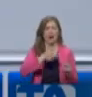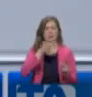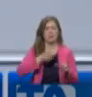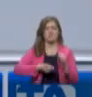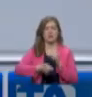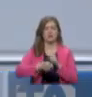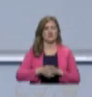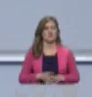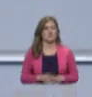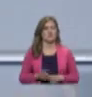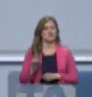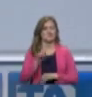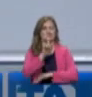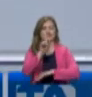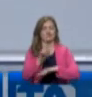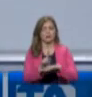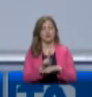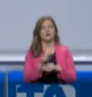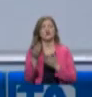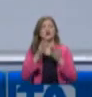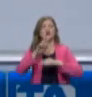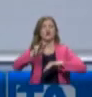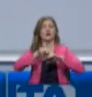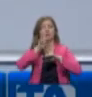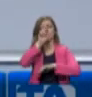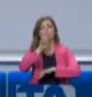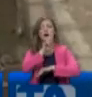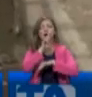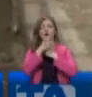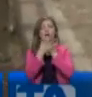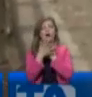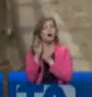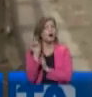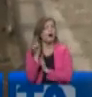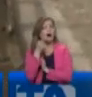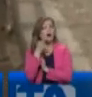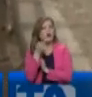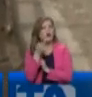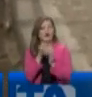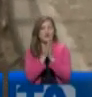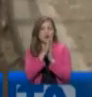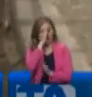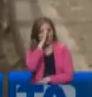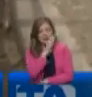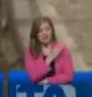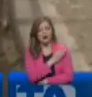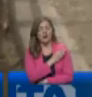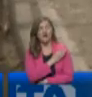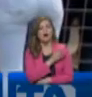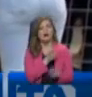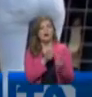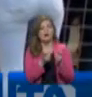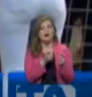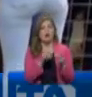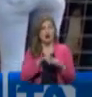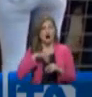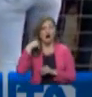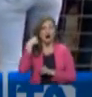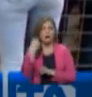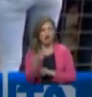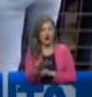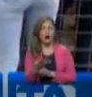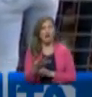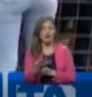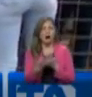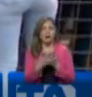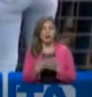personas. Ernesto Pazmiño, director del Servicio Nacional de Rehabilitación, aseguró que se pedirá a las Fuerzas Armadas que tomen el control de los filtros externos